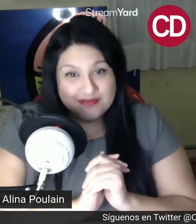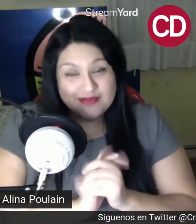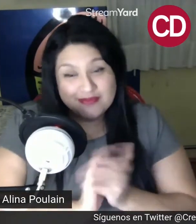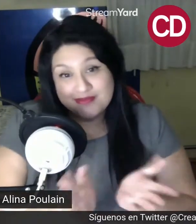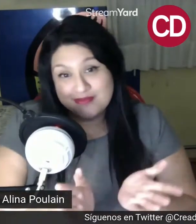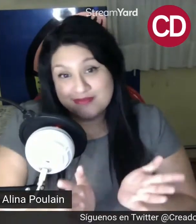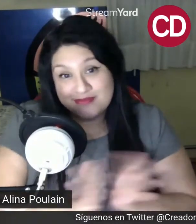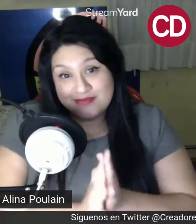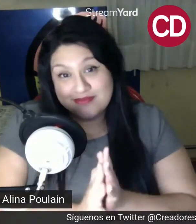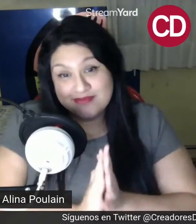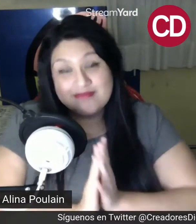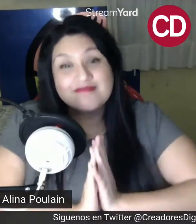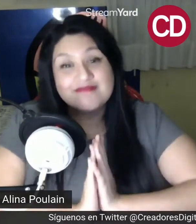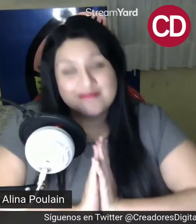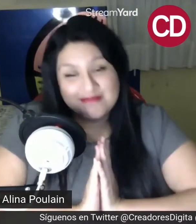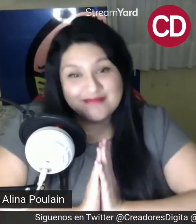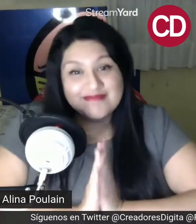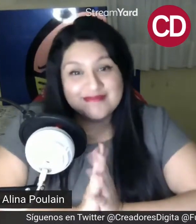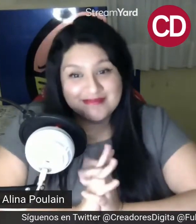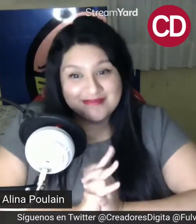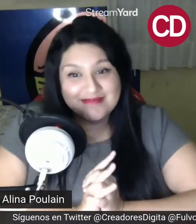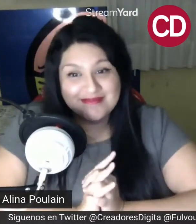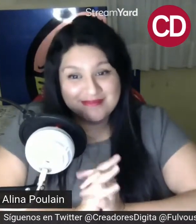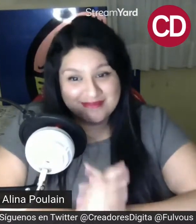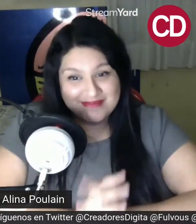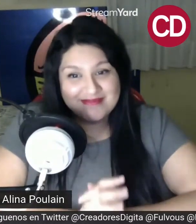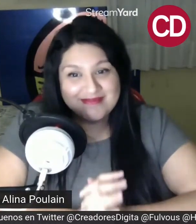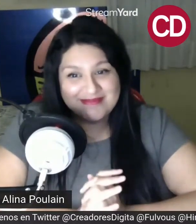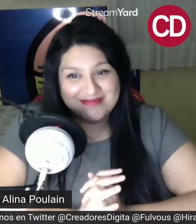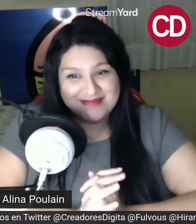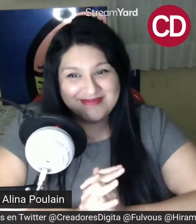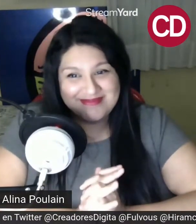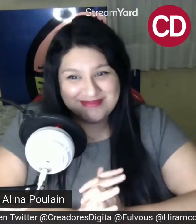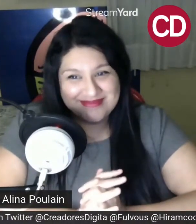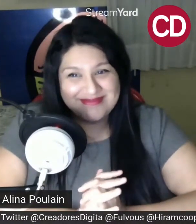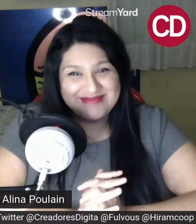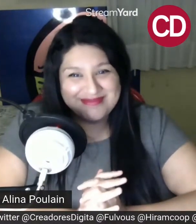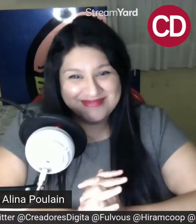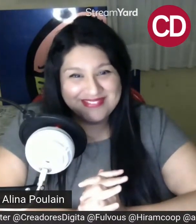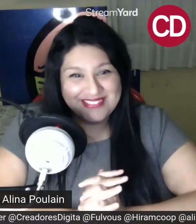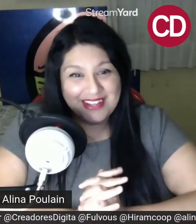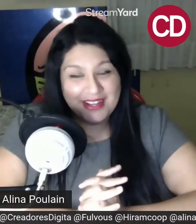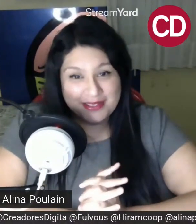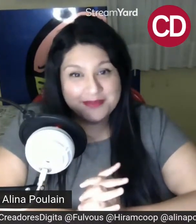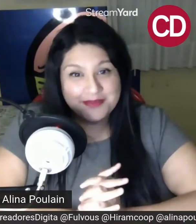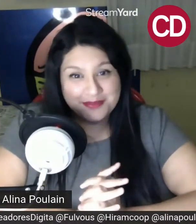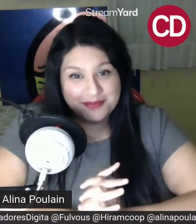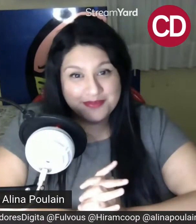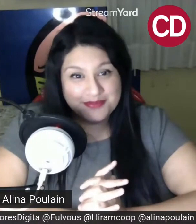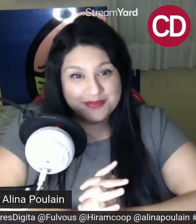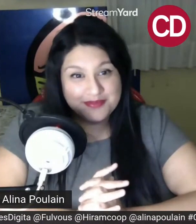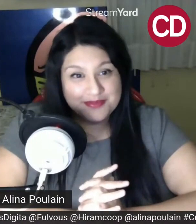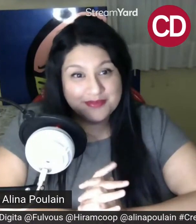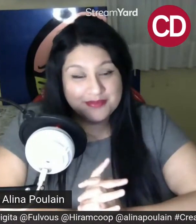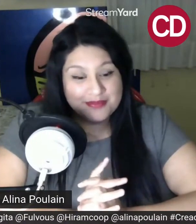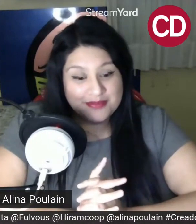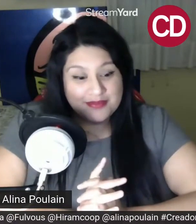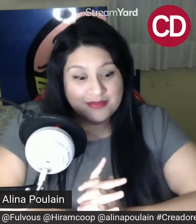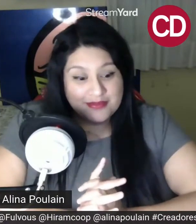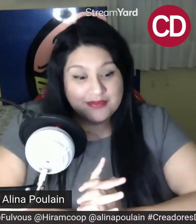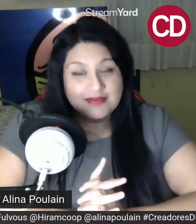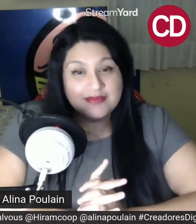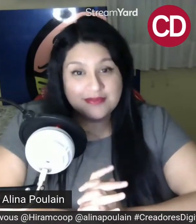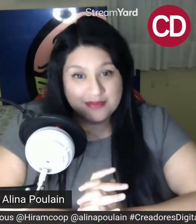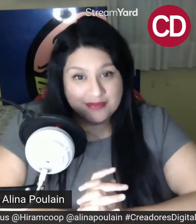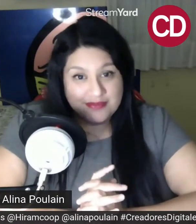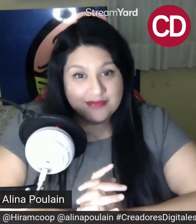caen en phishing, no sé, algo puede pasar, algo siempre puede pasar. Y oye, pues qué agradable especial de Late